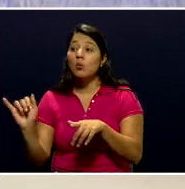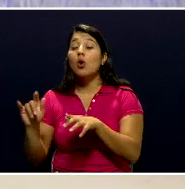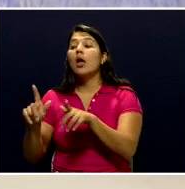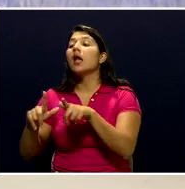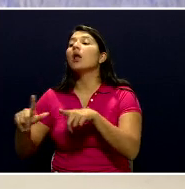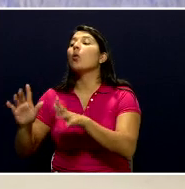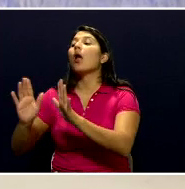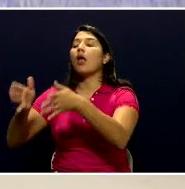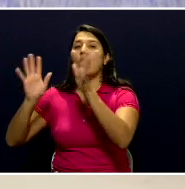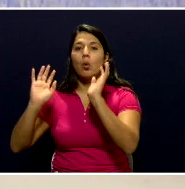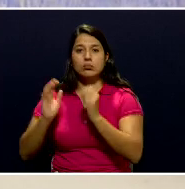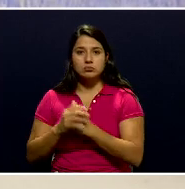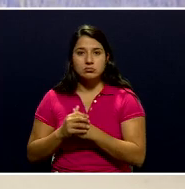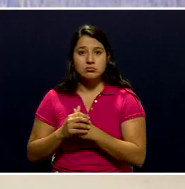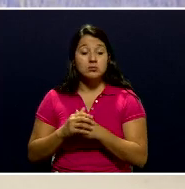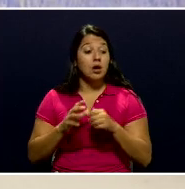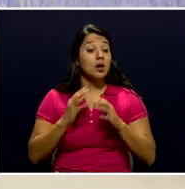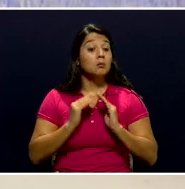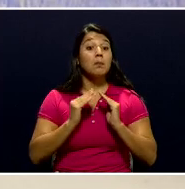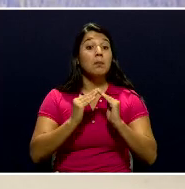del desarrollo